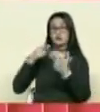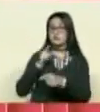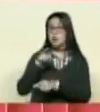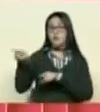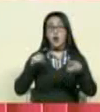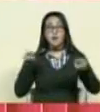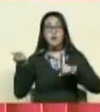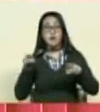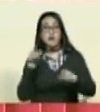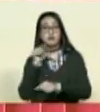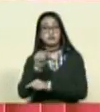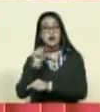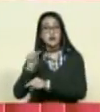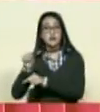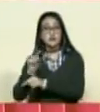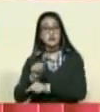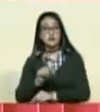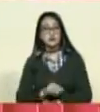órdenes.